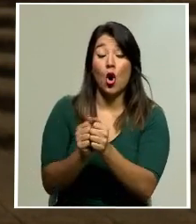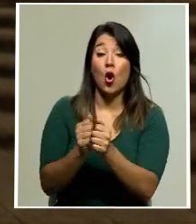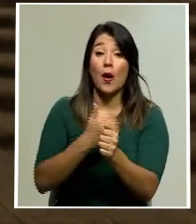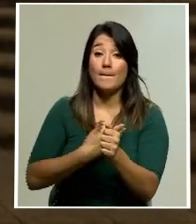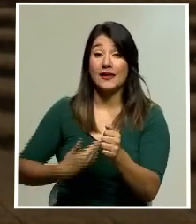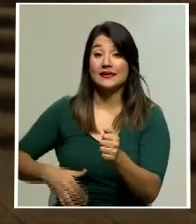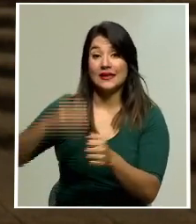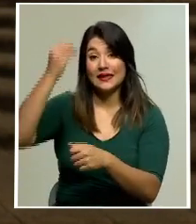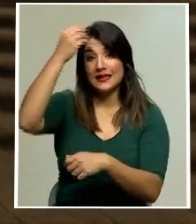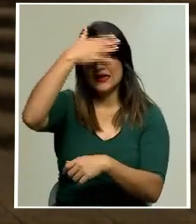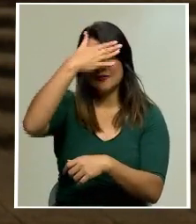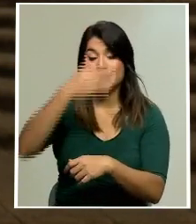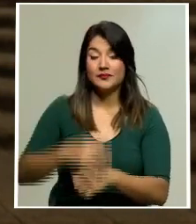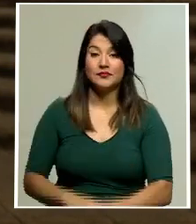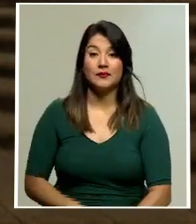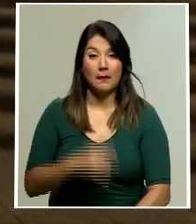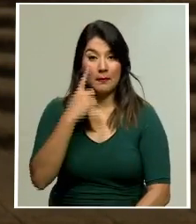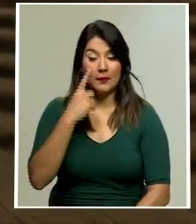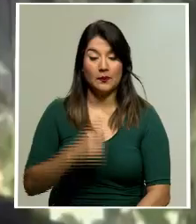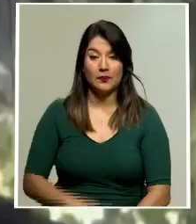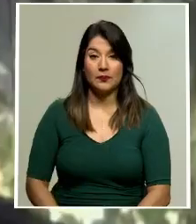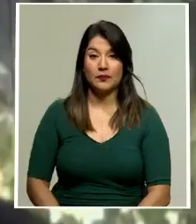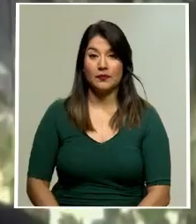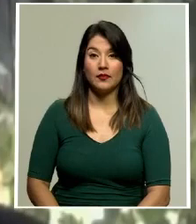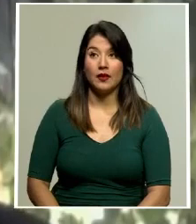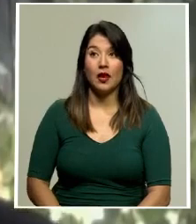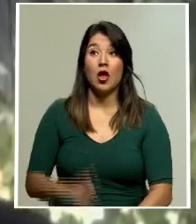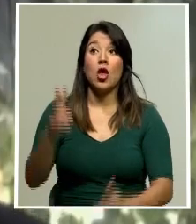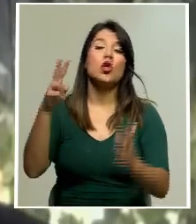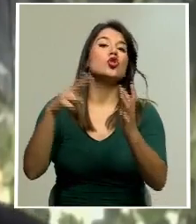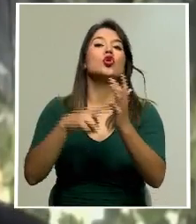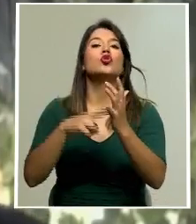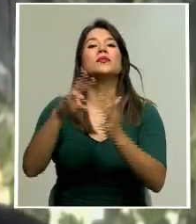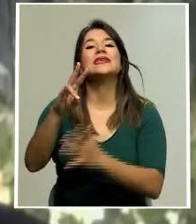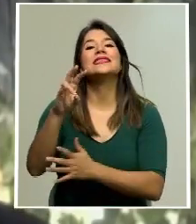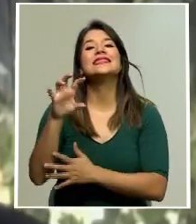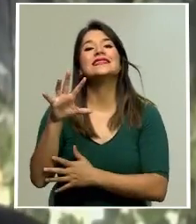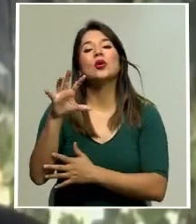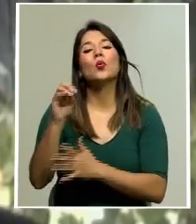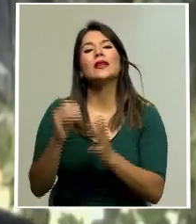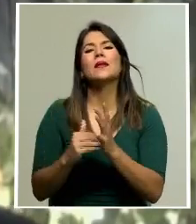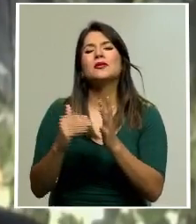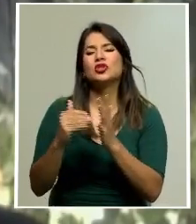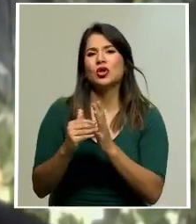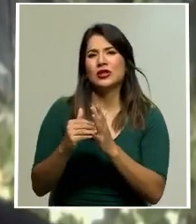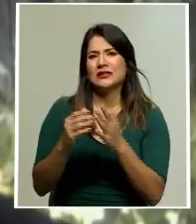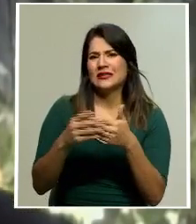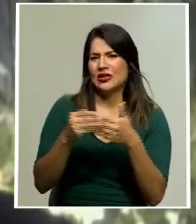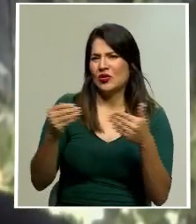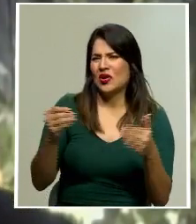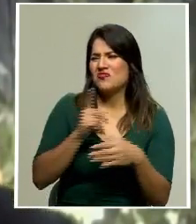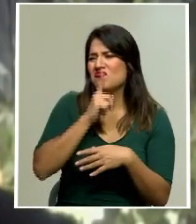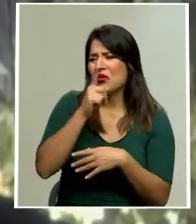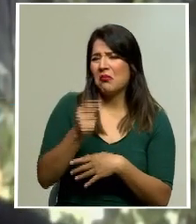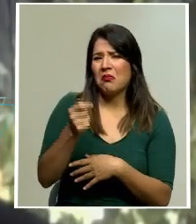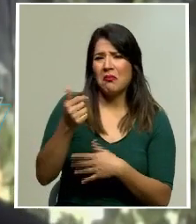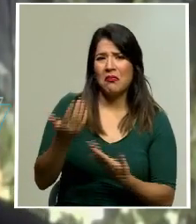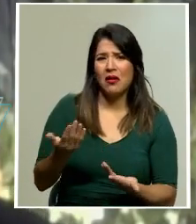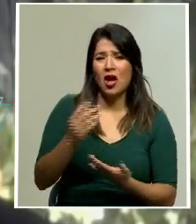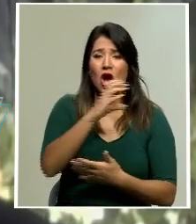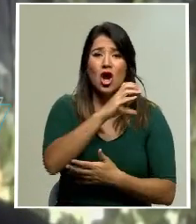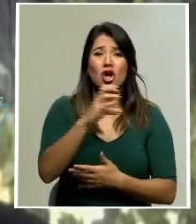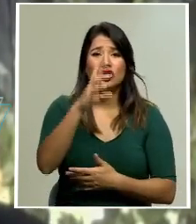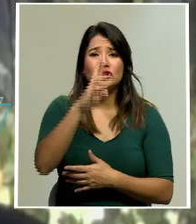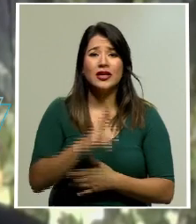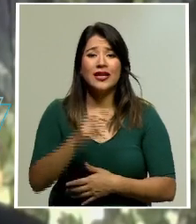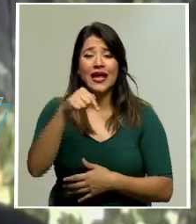presidente Carlos Alvarado Quesada. Veamos. Los 1.750 millones de dólares es lo de menos. De Costa Rica este año tiene